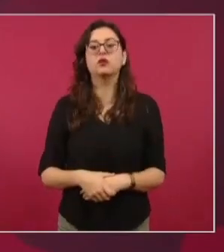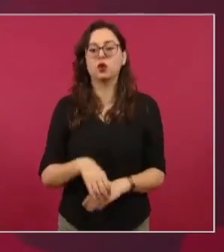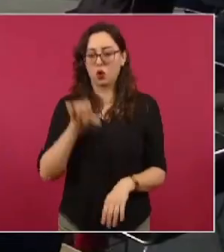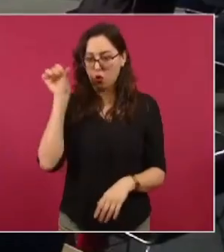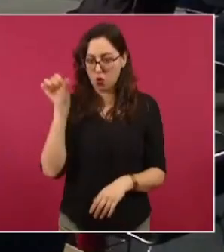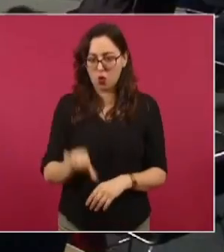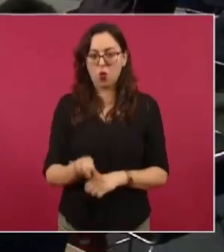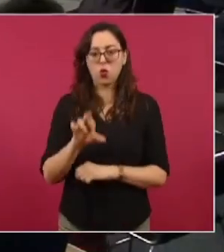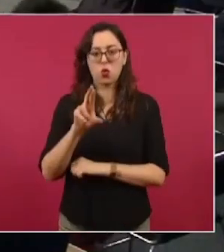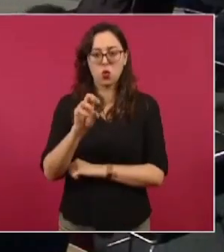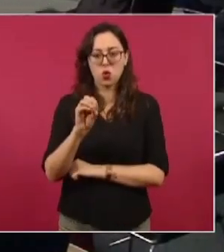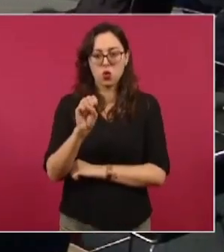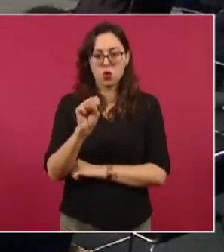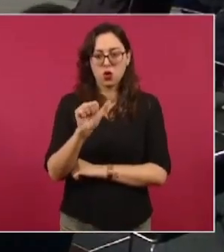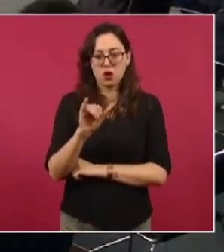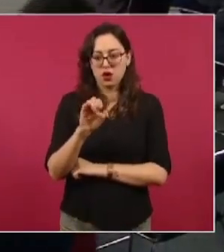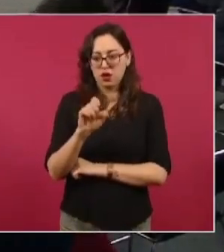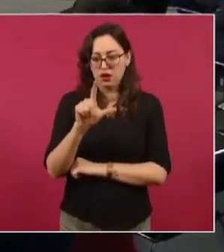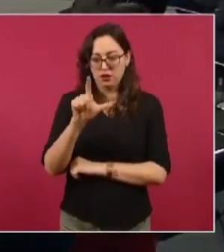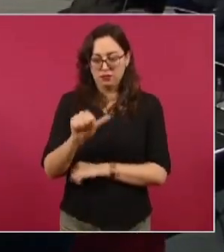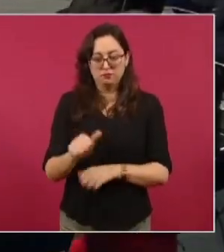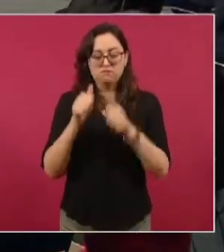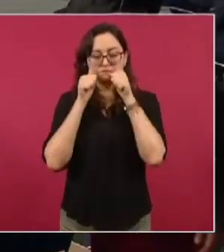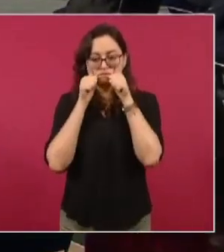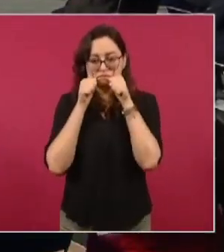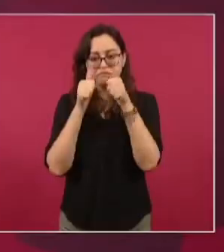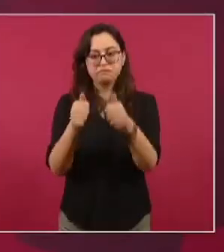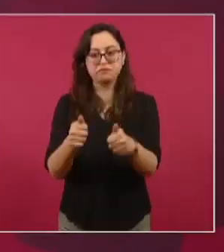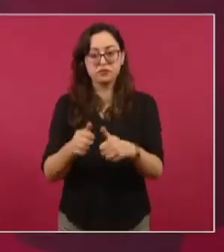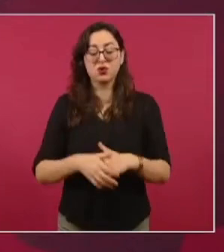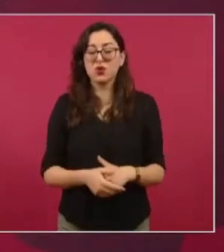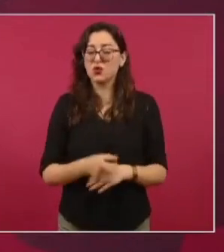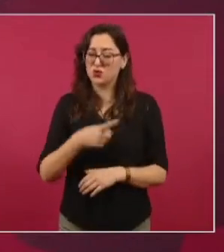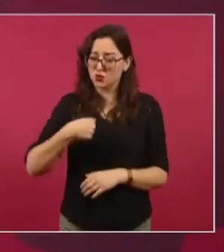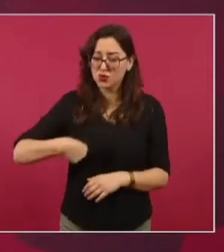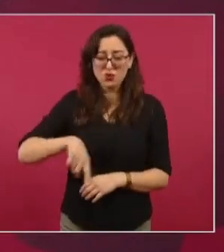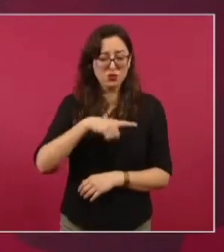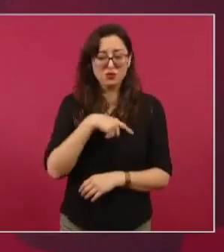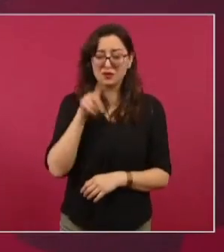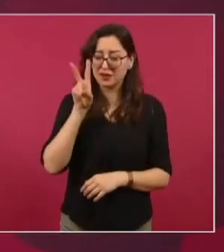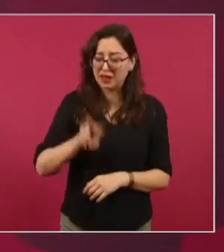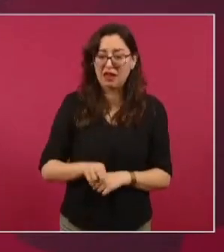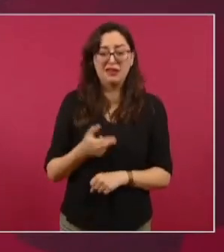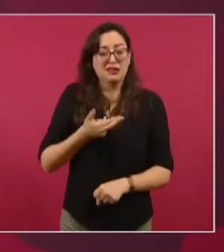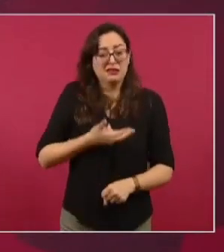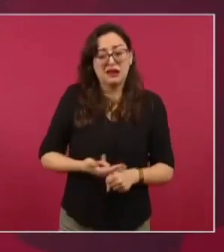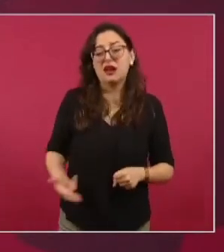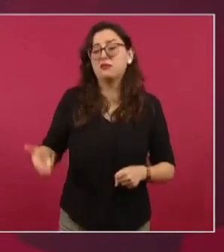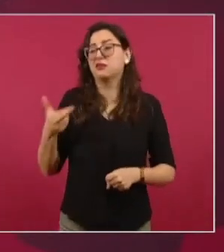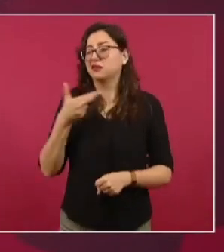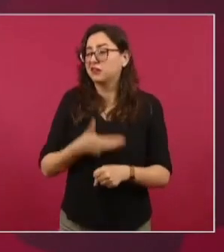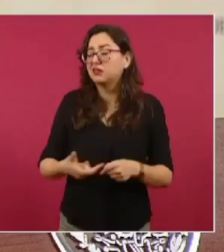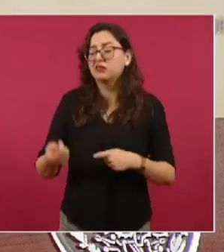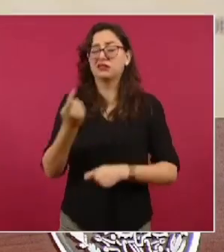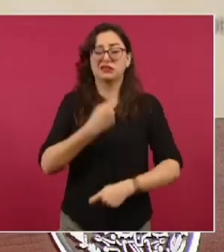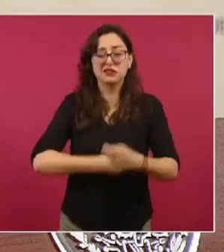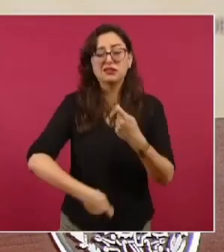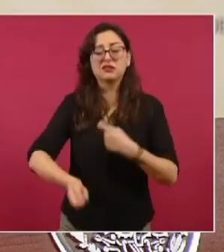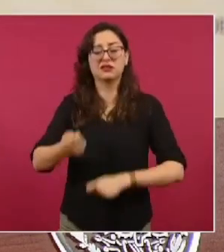hemos estado haciendo trámites con el Poder Judicial